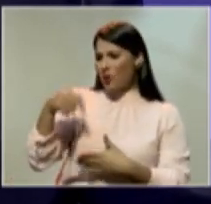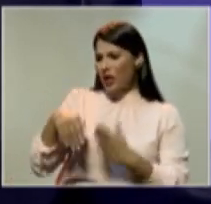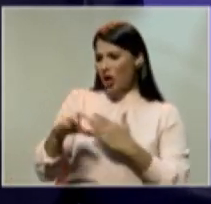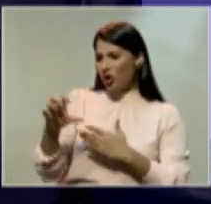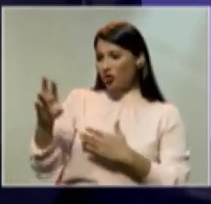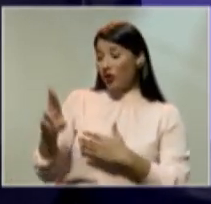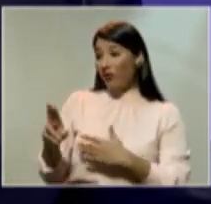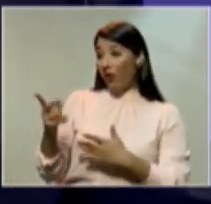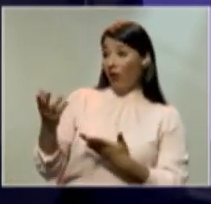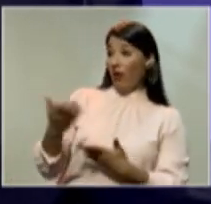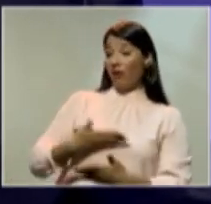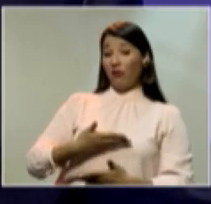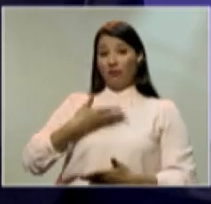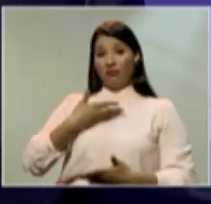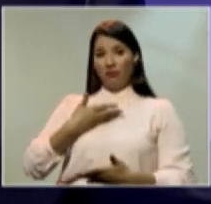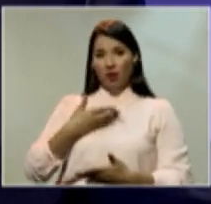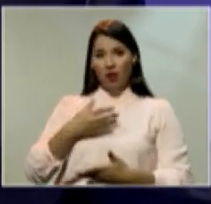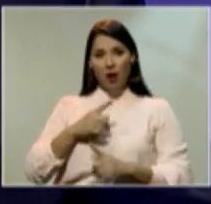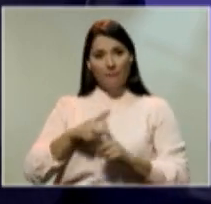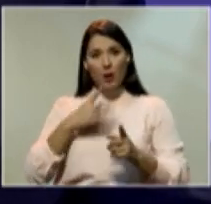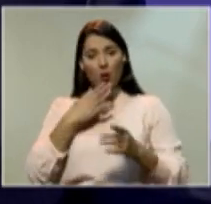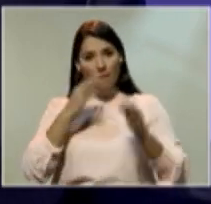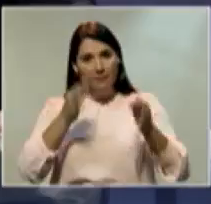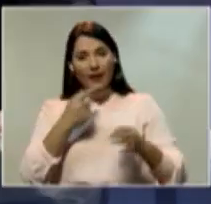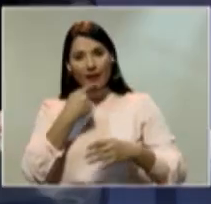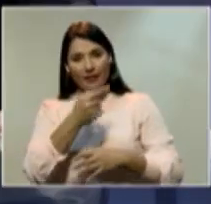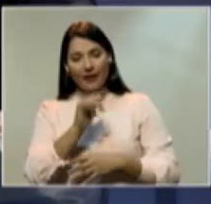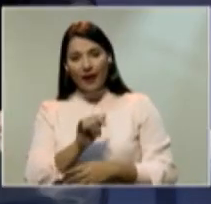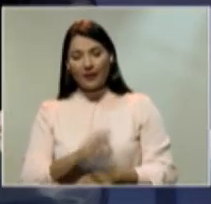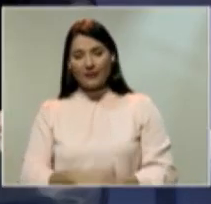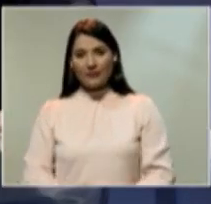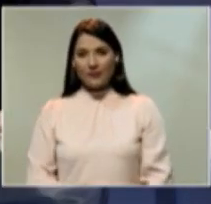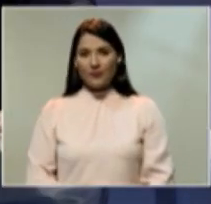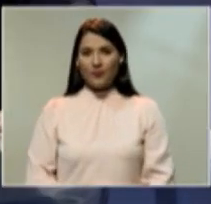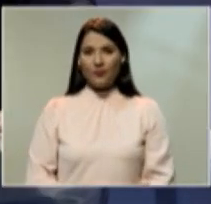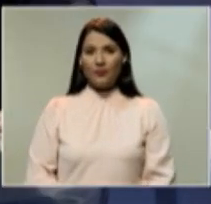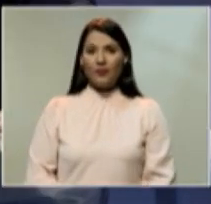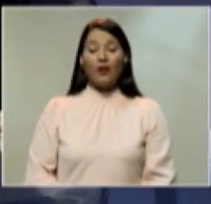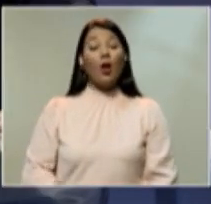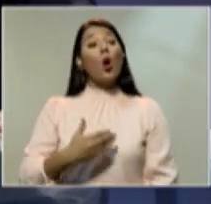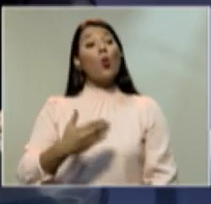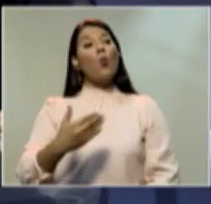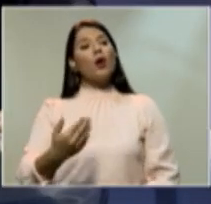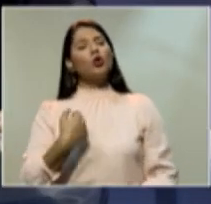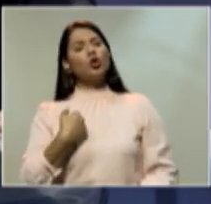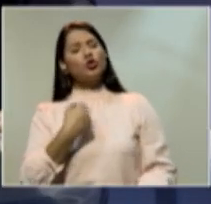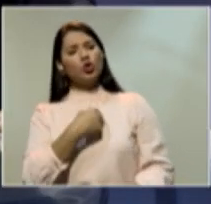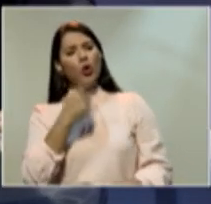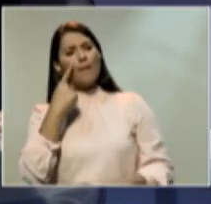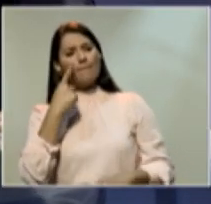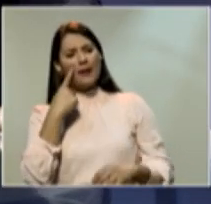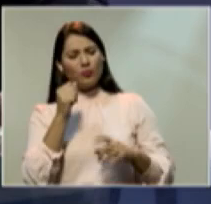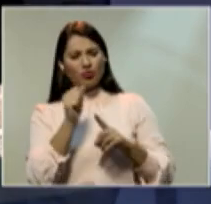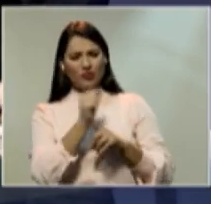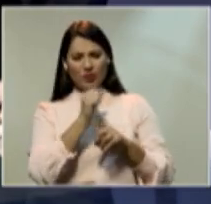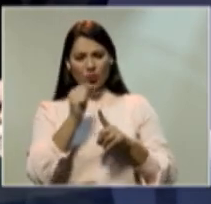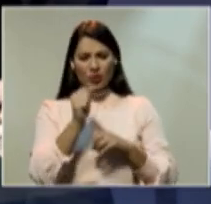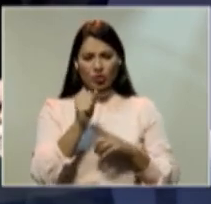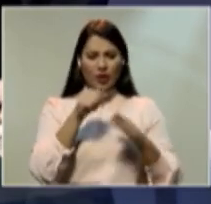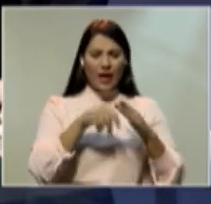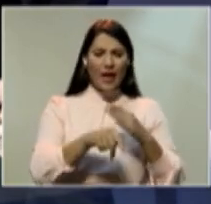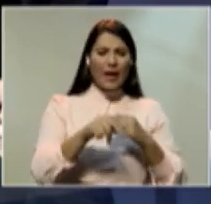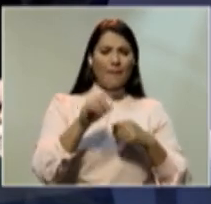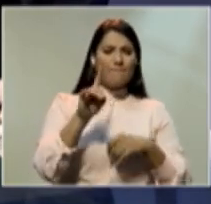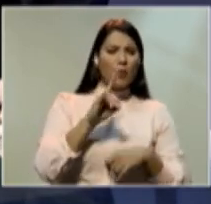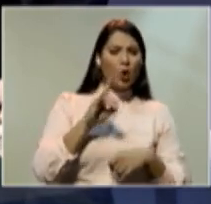respeto. Pues muy bien que lo dijera, sí. Cuando uno ve estallidos sociales como los de Bolivia, Chile y Colombia